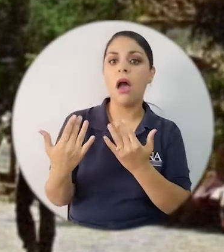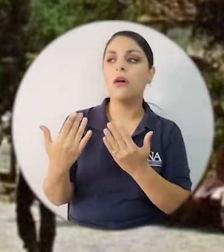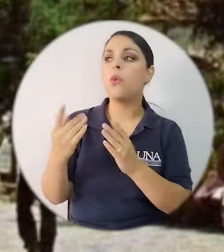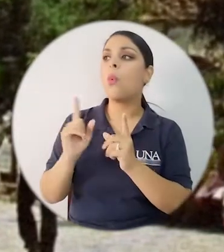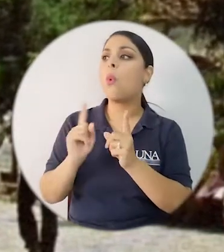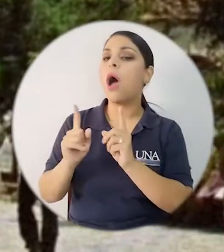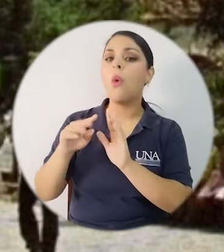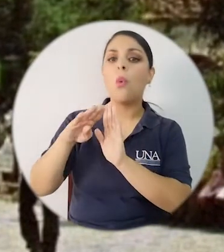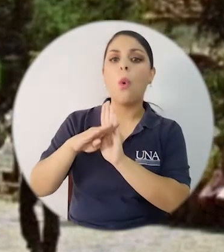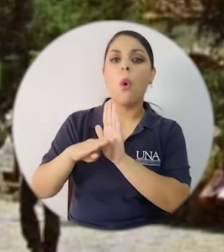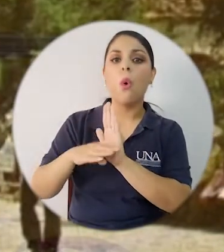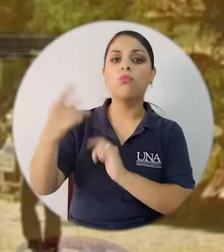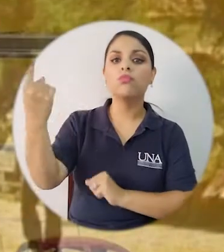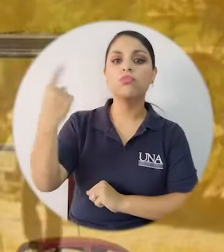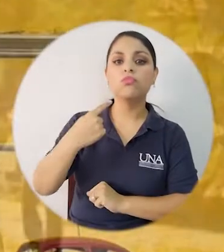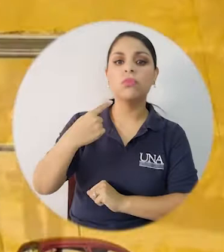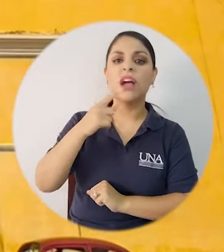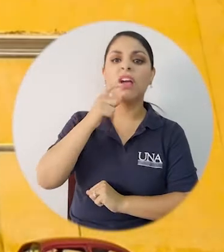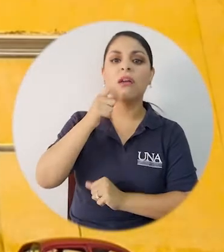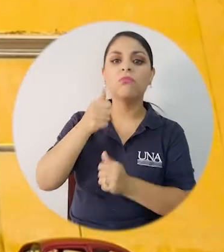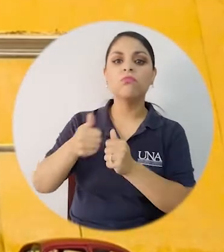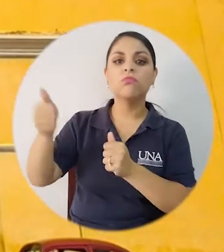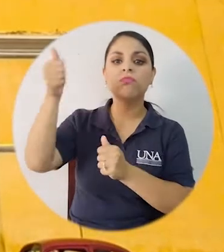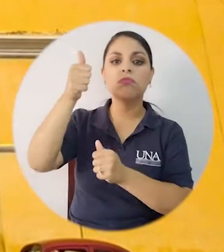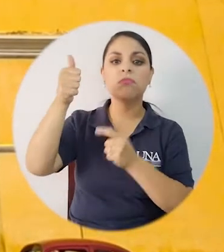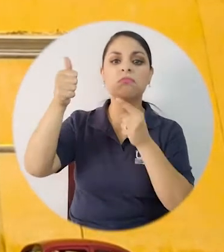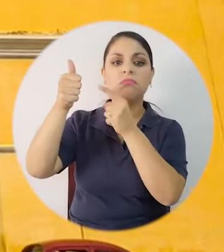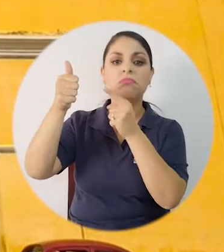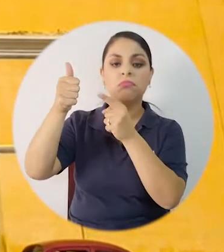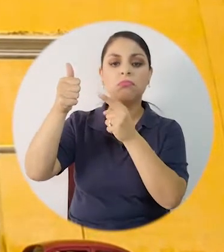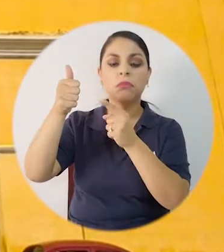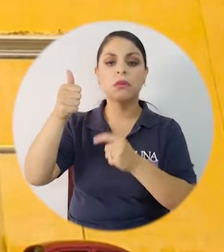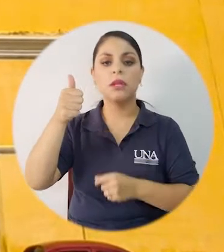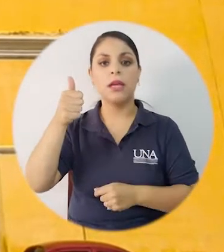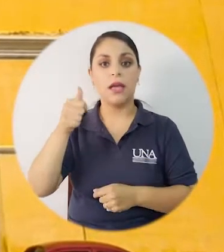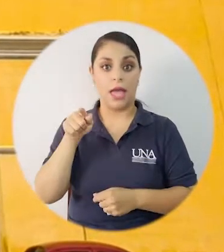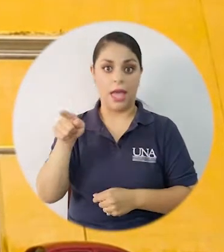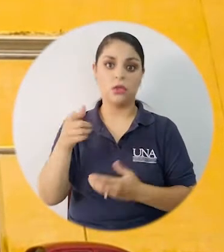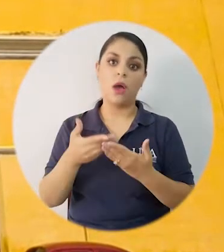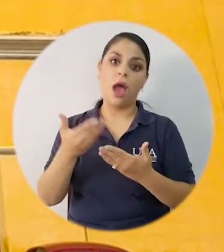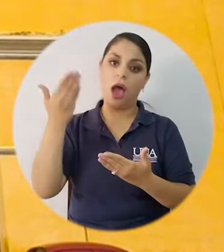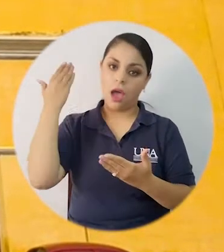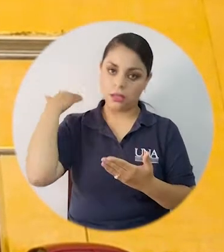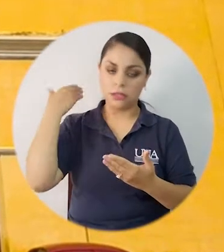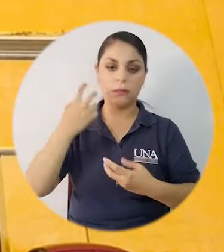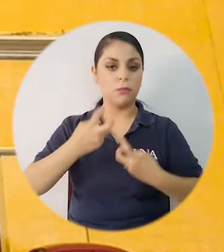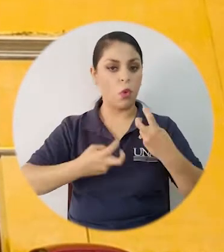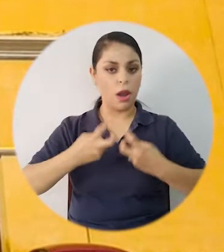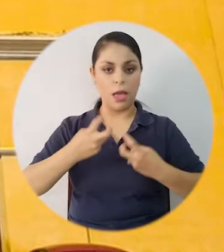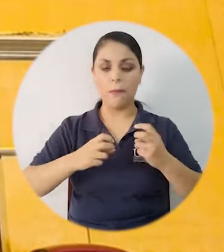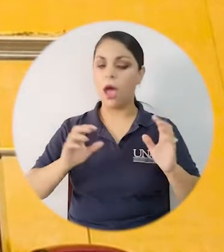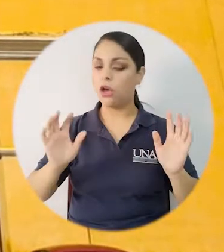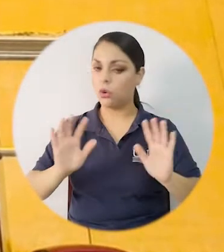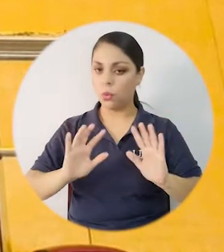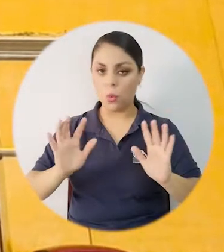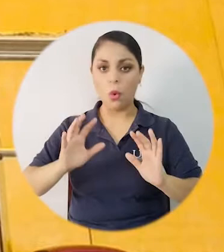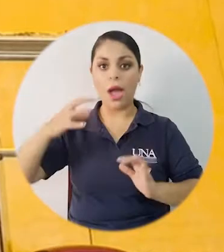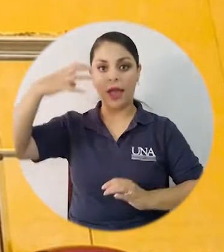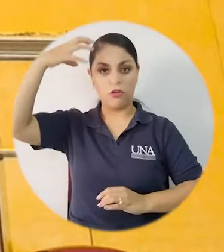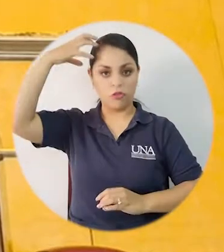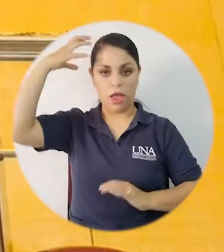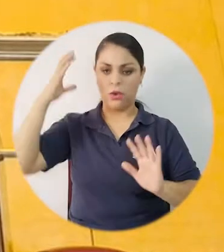estar recibiendo órdenes de quién, de su superior inmediato, teniendo claro que en un inicio el problema, y como les dije, no